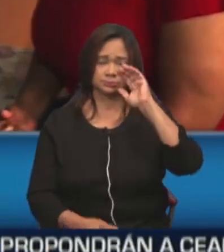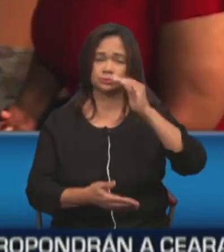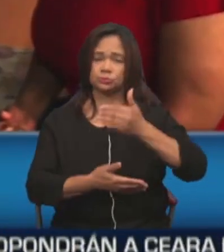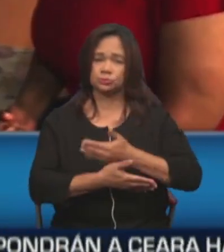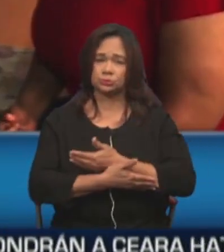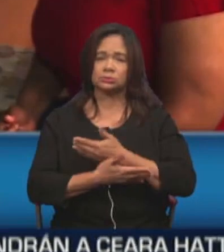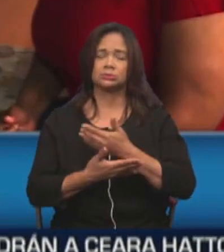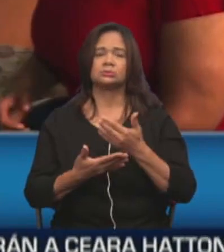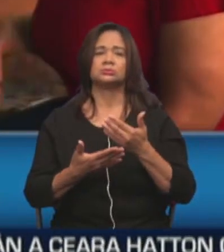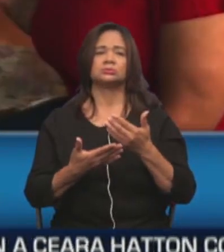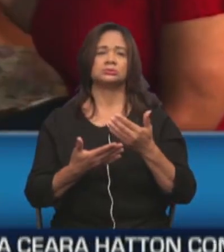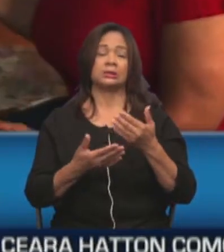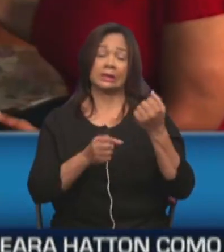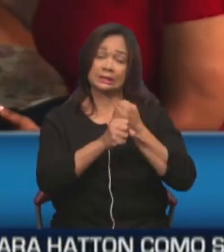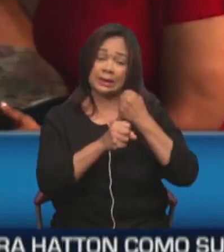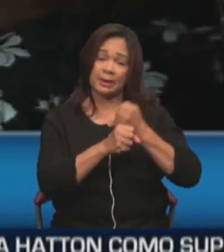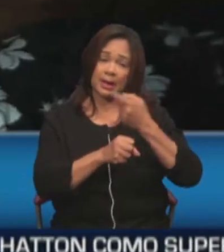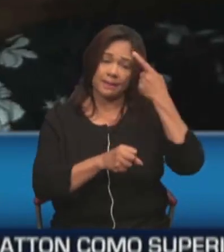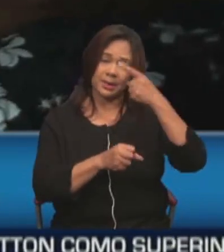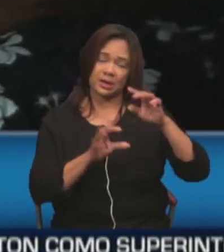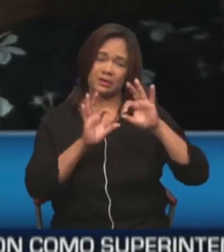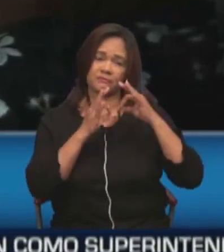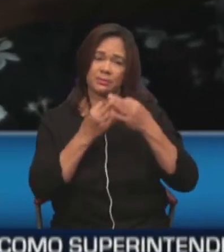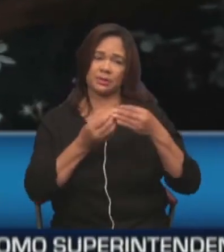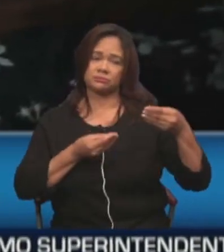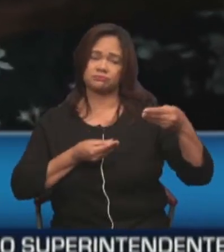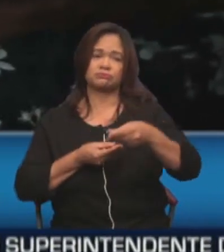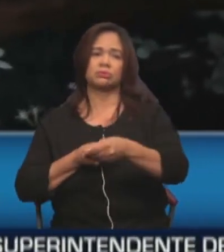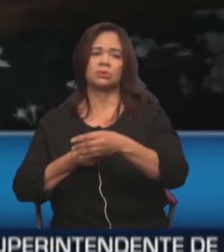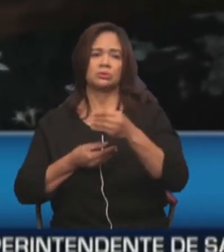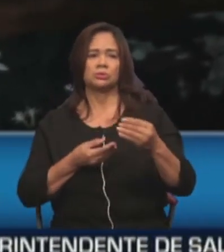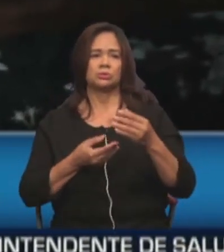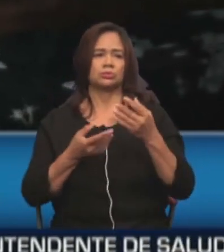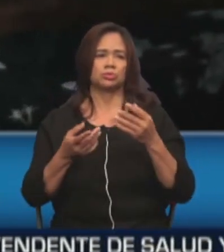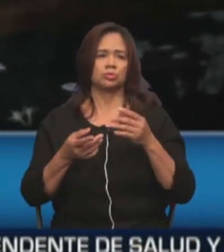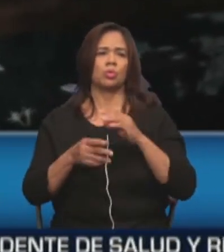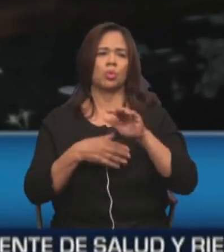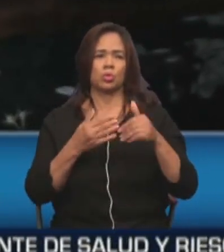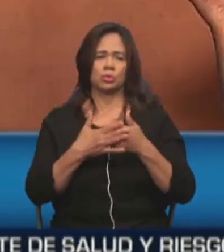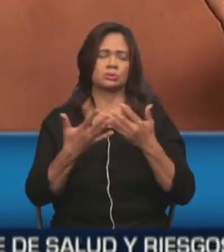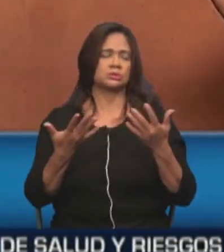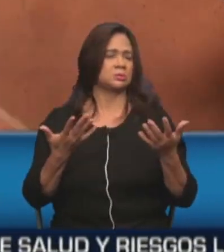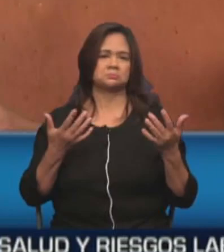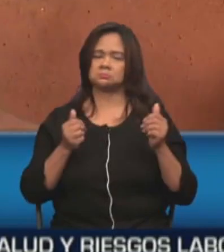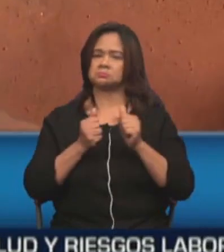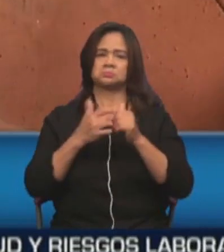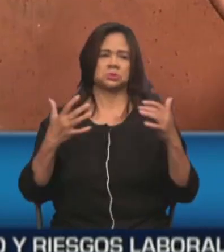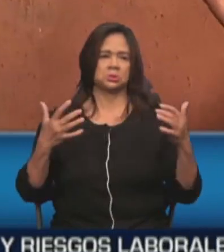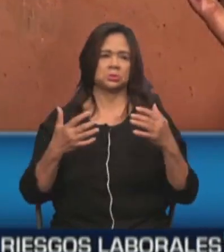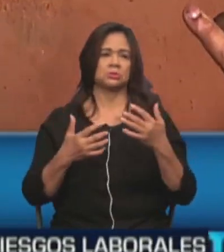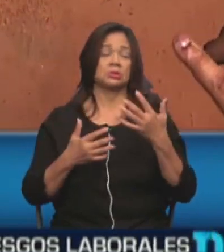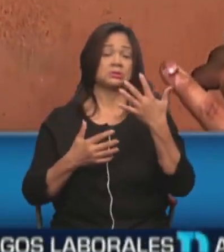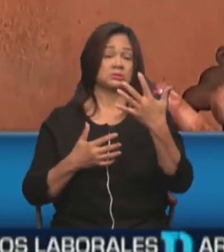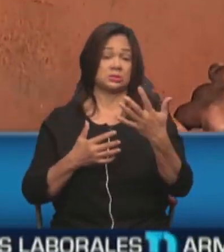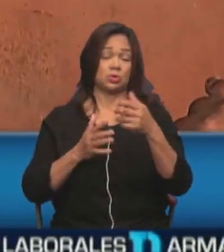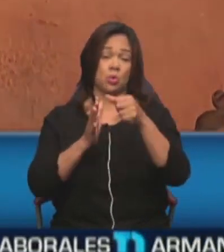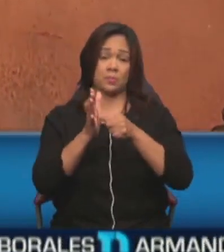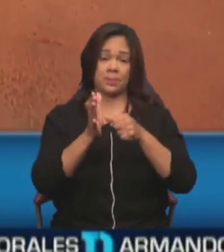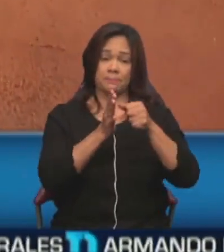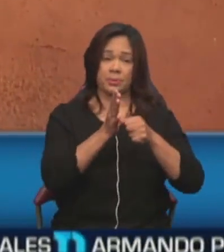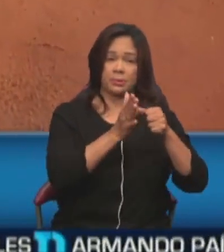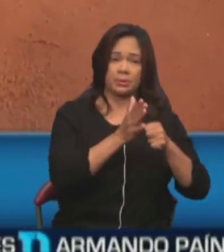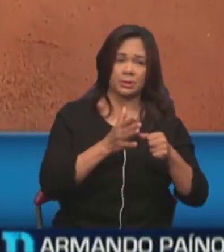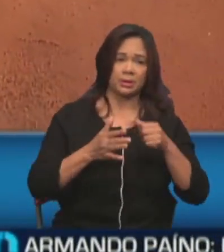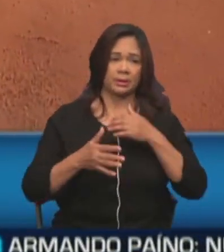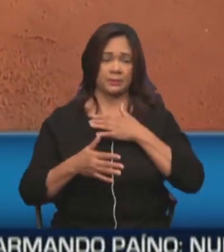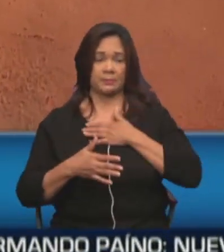el sustento de su familia, por lo que ahora todos están desamparados. Yo tengo 5 operaciones y dentro